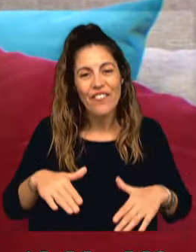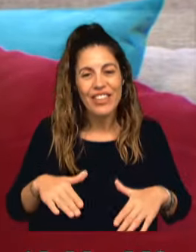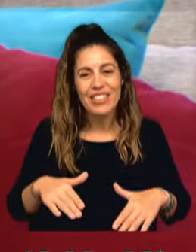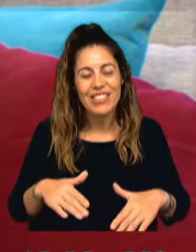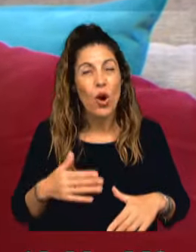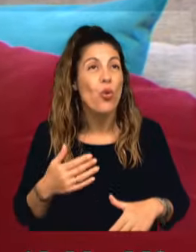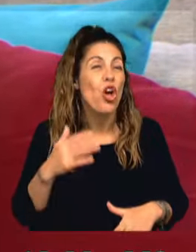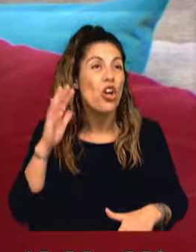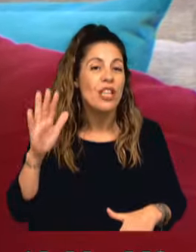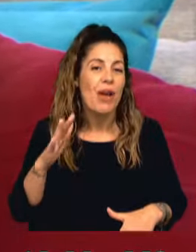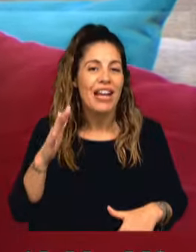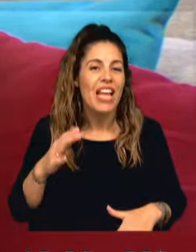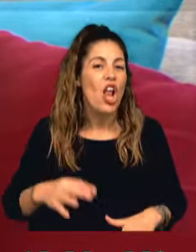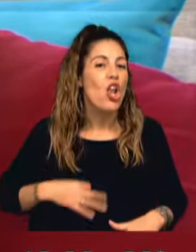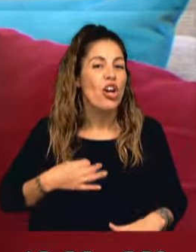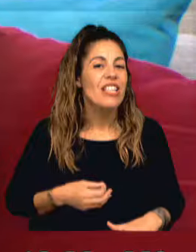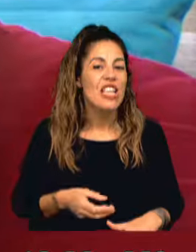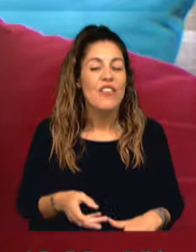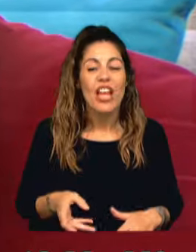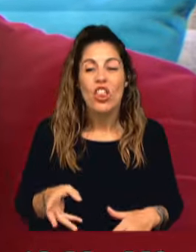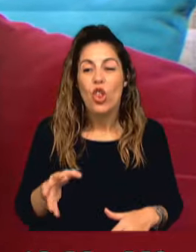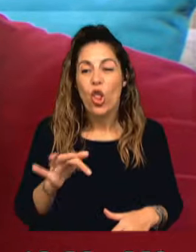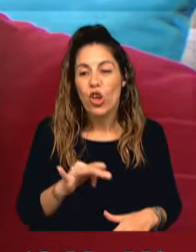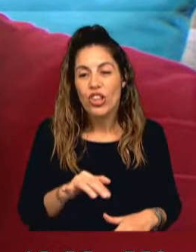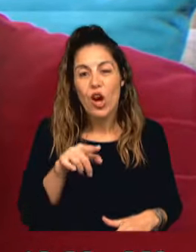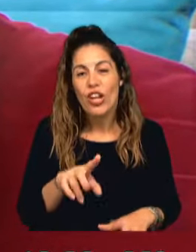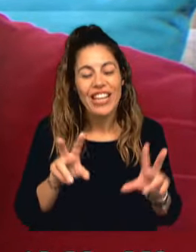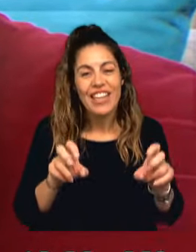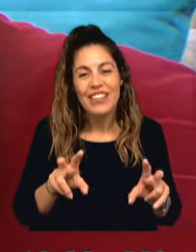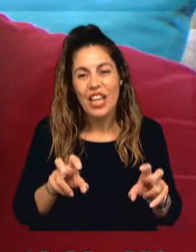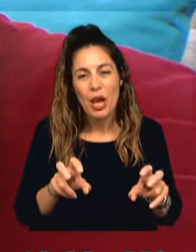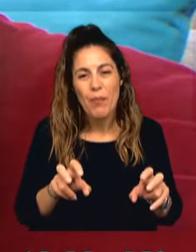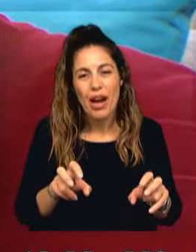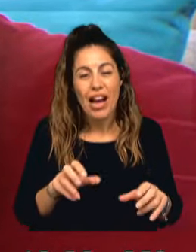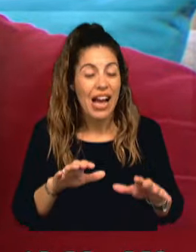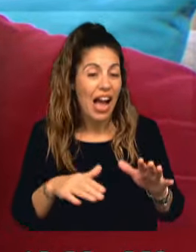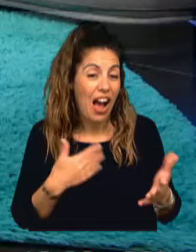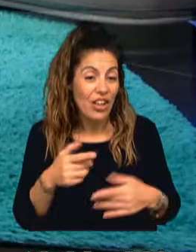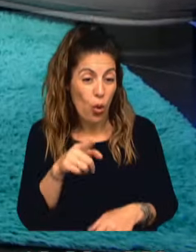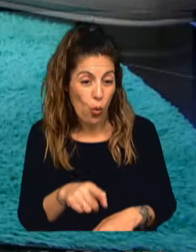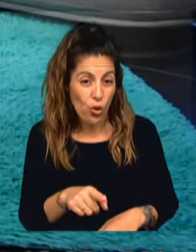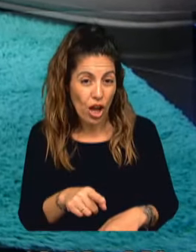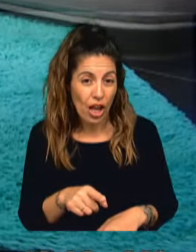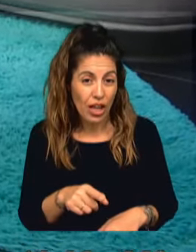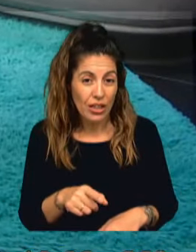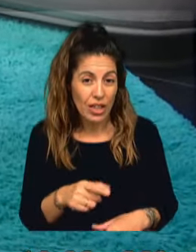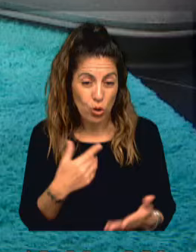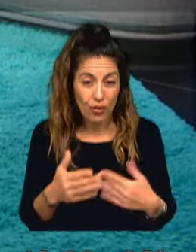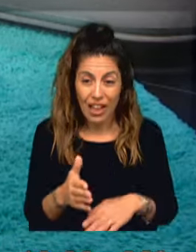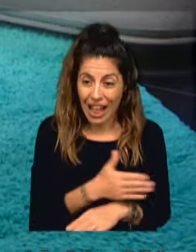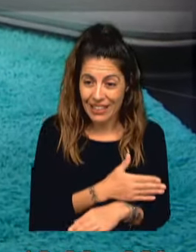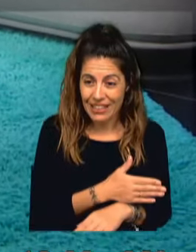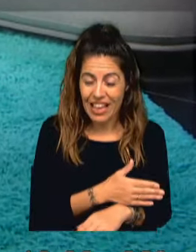dimensiona lo que se vive en el día a día con con esta temática no porque estamos hablando según una de tus columnas previas que la